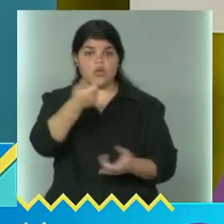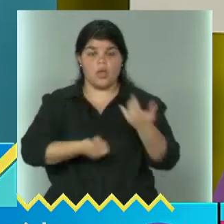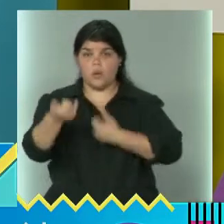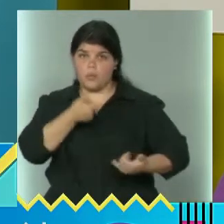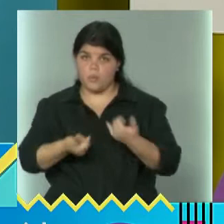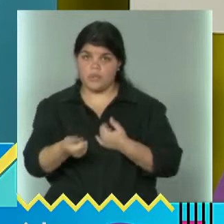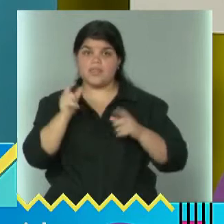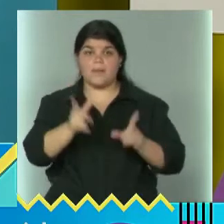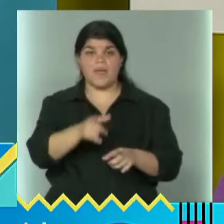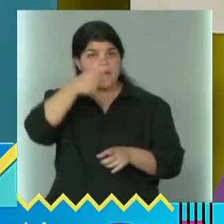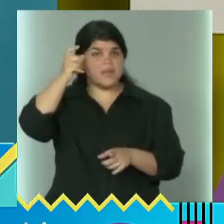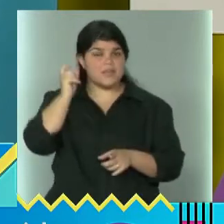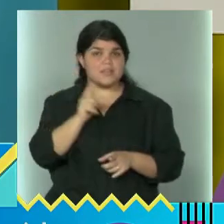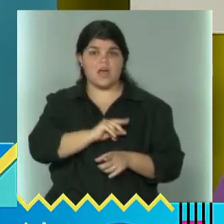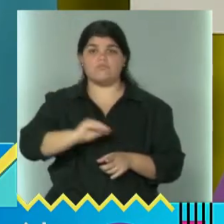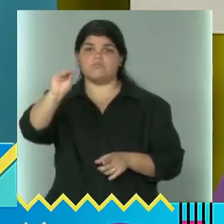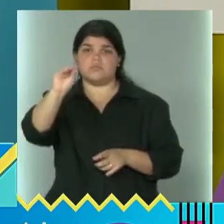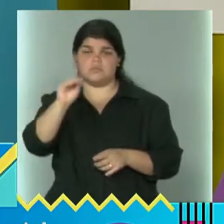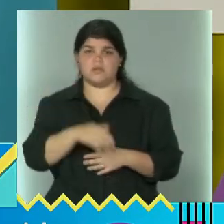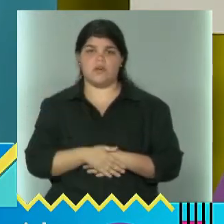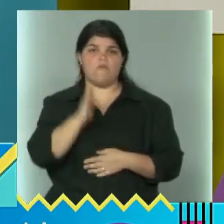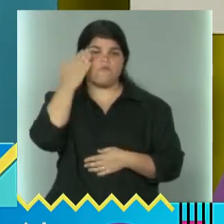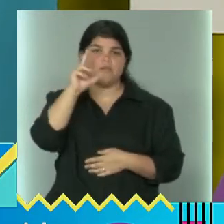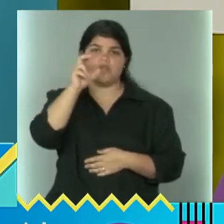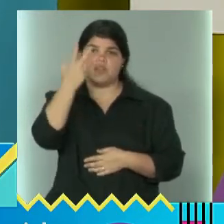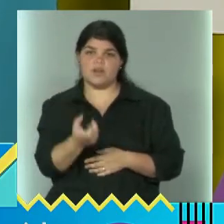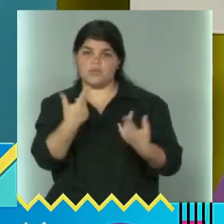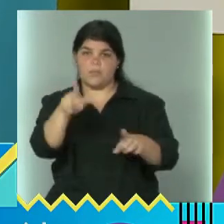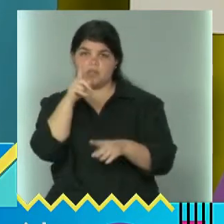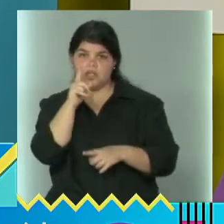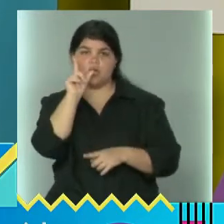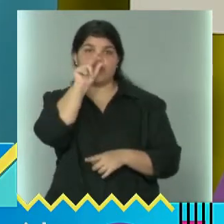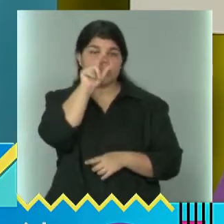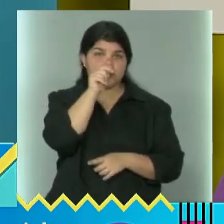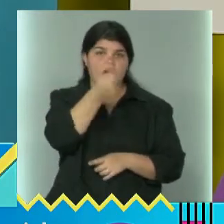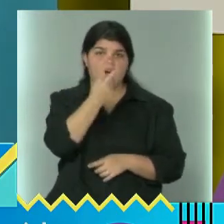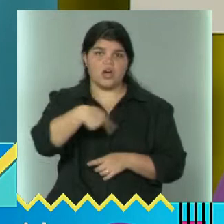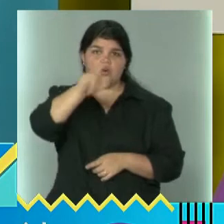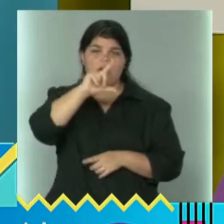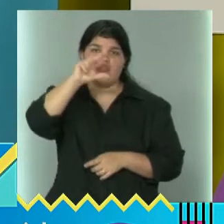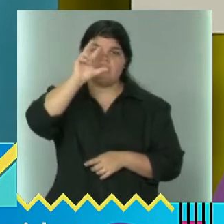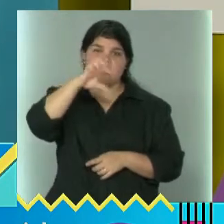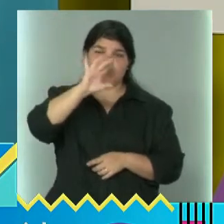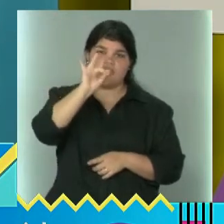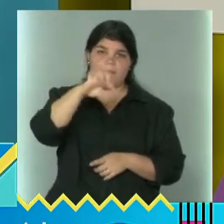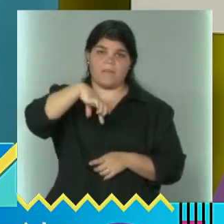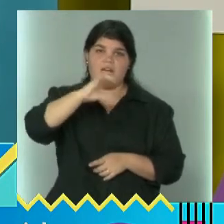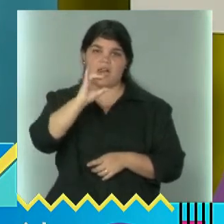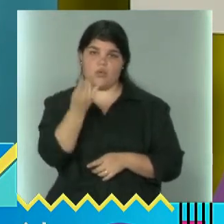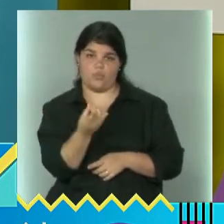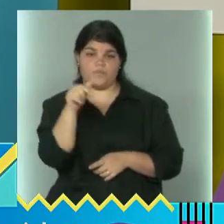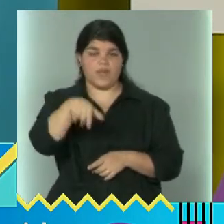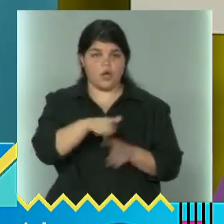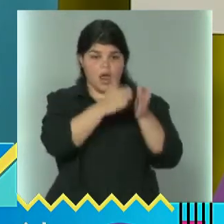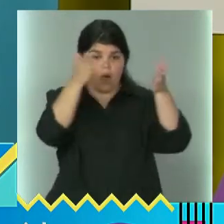si tienen alguna experiencia, en nuestras redes sociales. Estamos en Facebook y en Instagram como Distintos Parecidos y en Twitter como @dpsenalú. Un